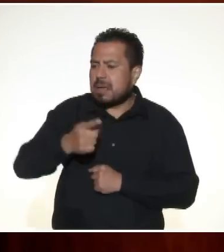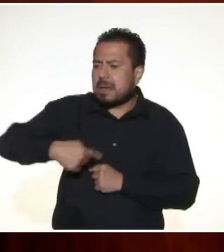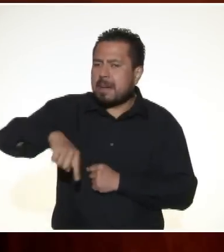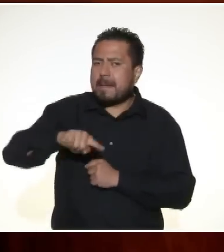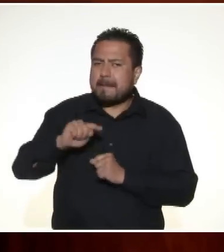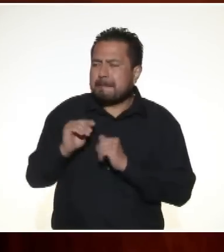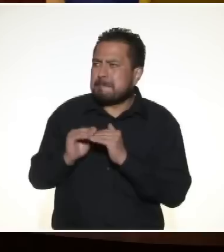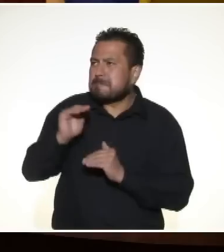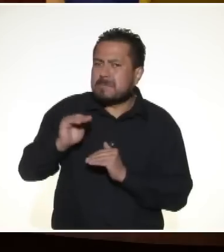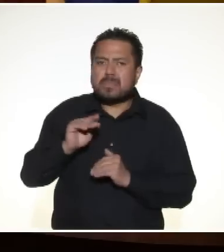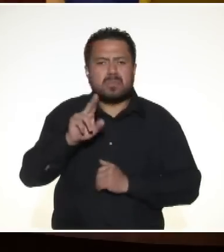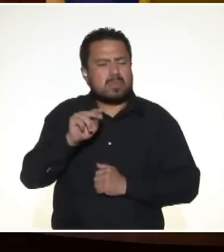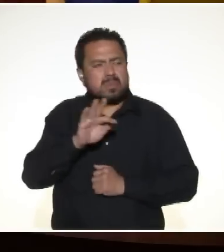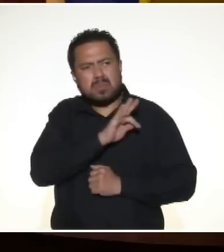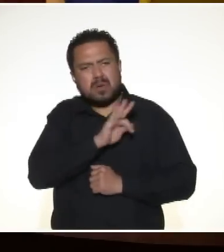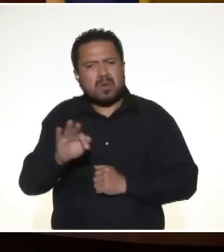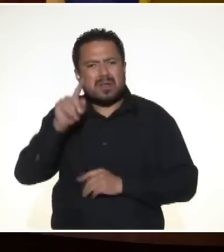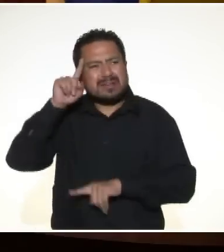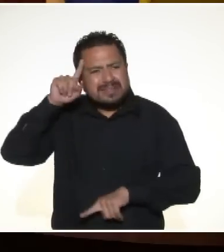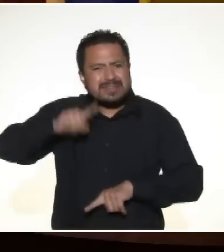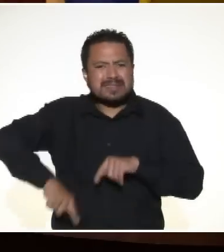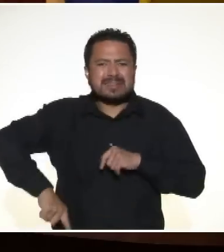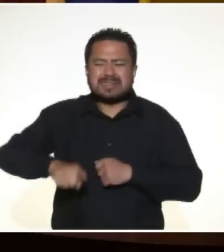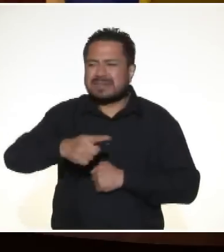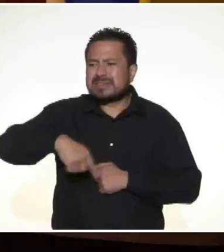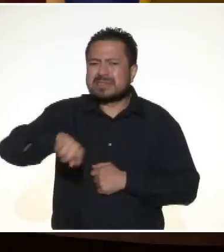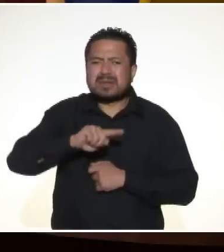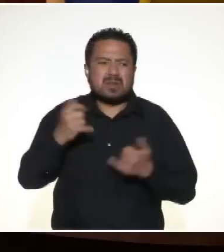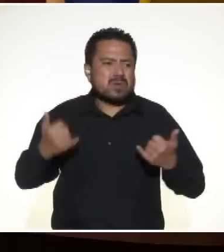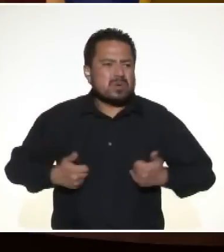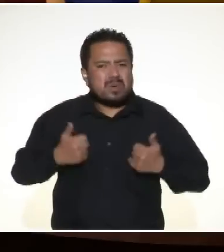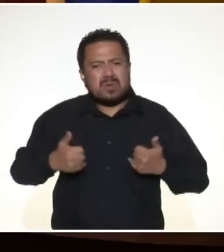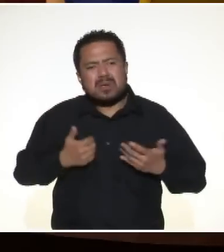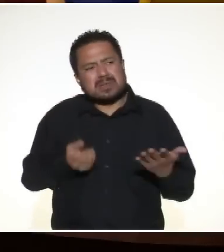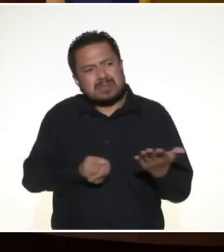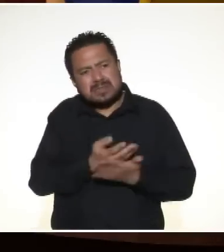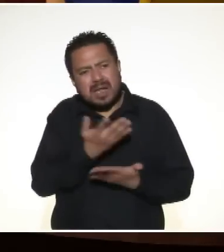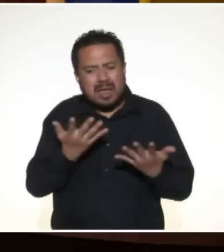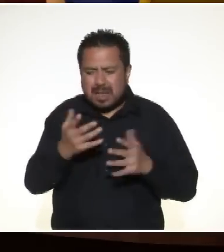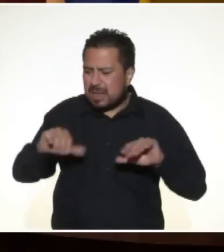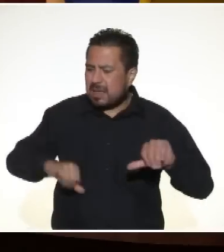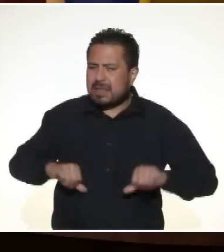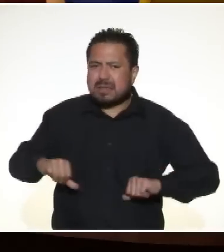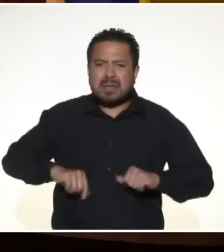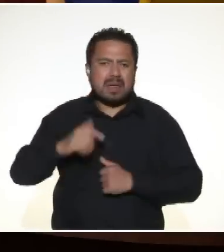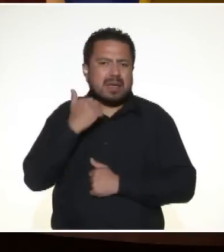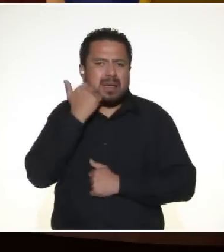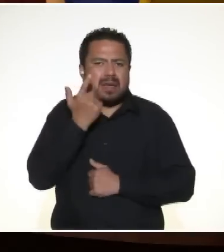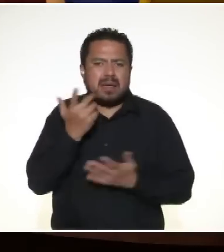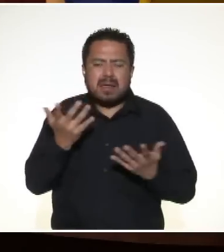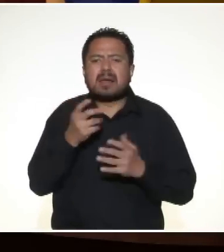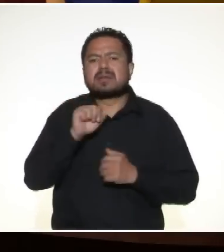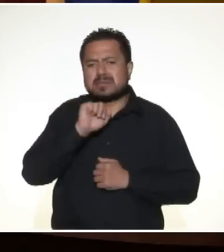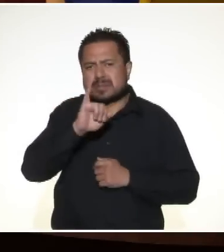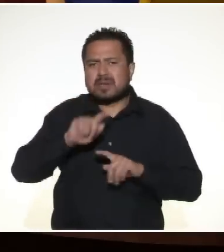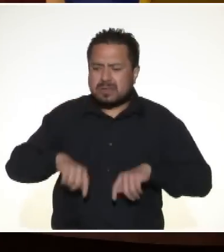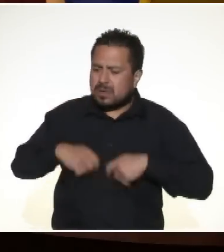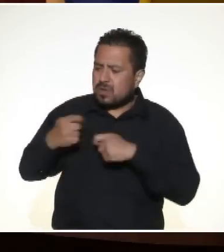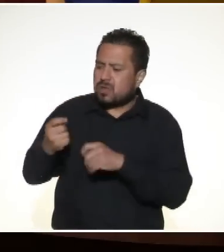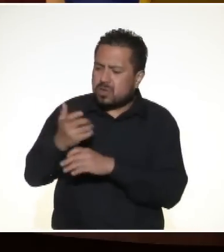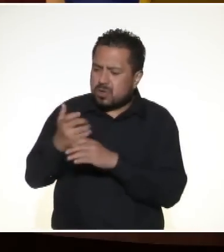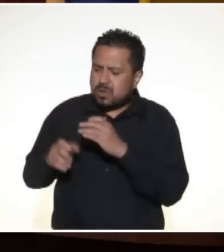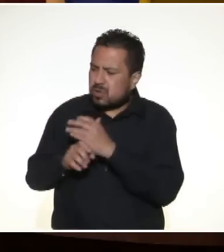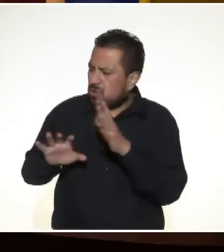más. Entonces, no podemos evitar que los chavos salgan y hagan las actividades que quieran hacer, pero sí hay que darles todas las herramientas